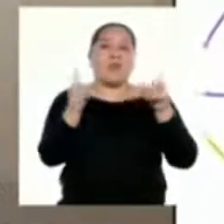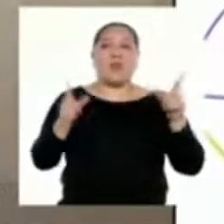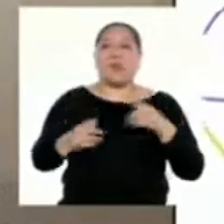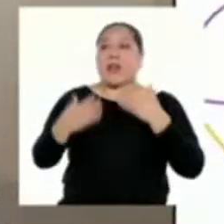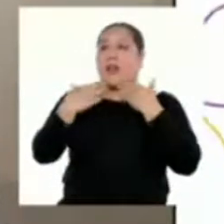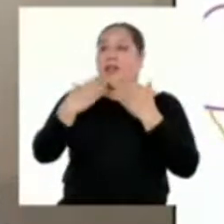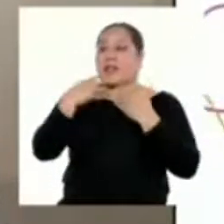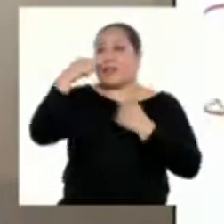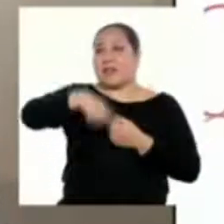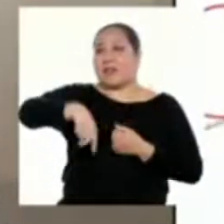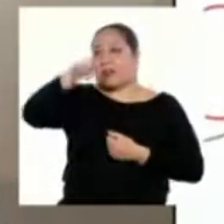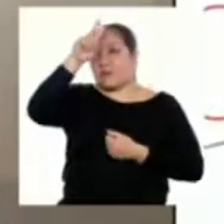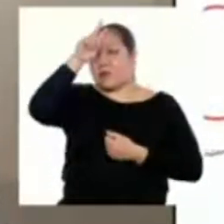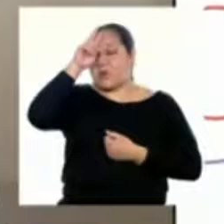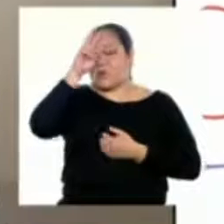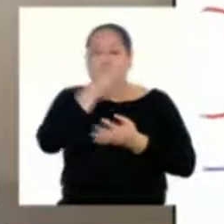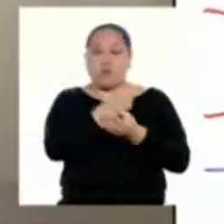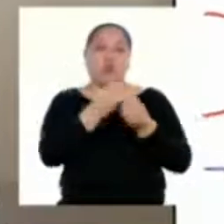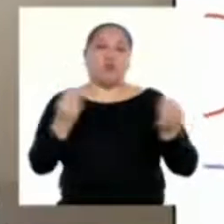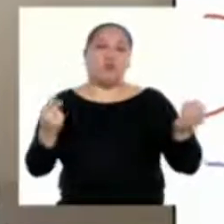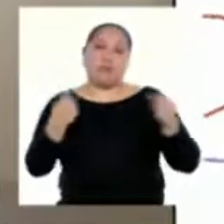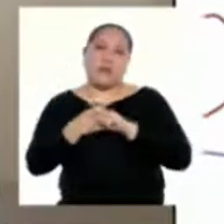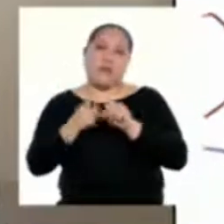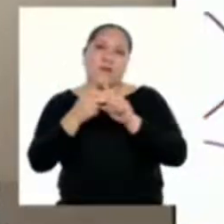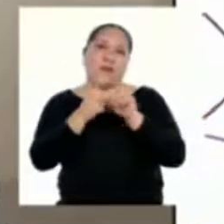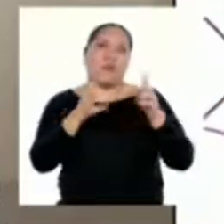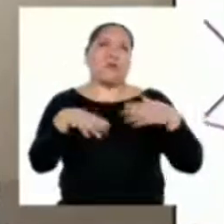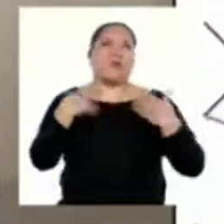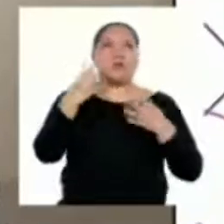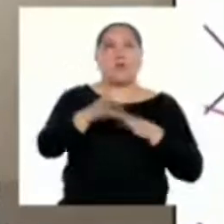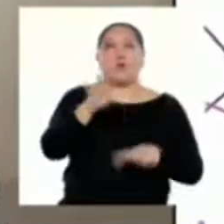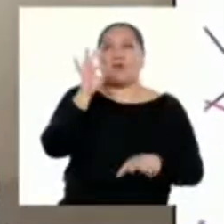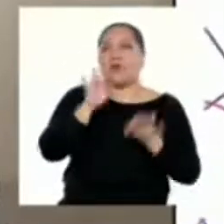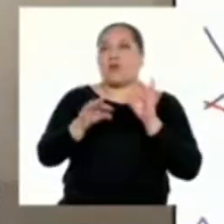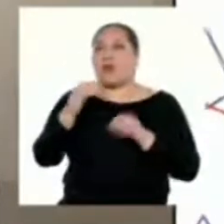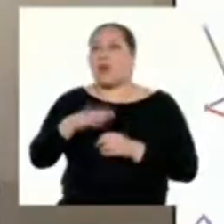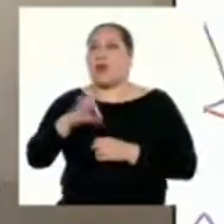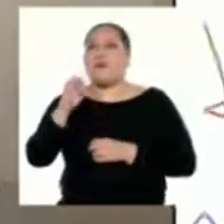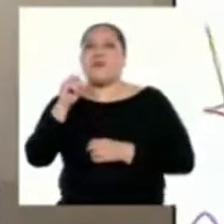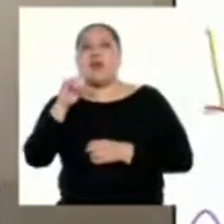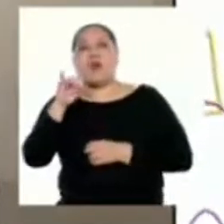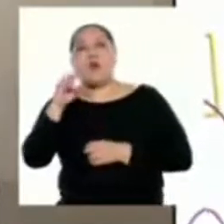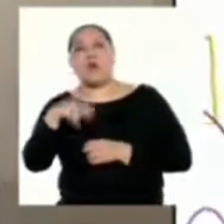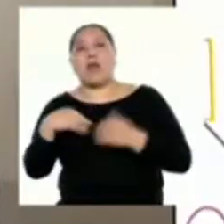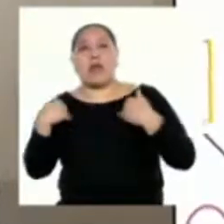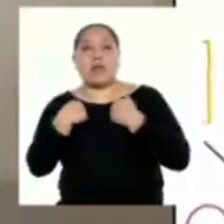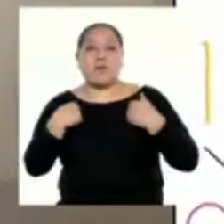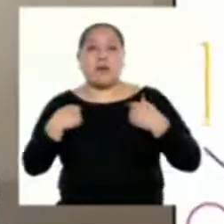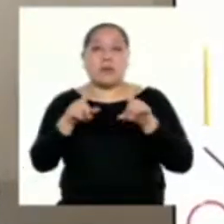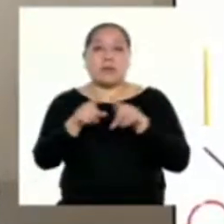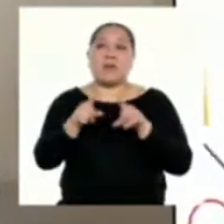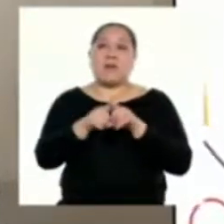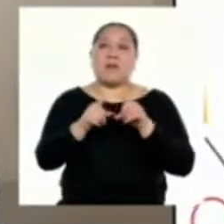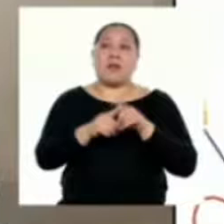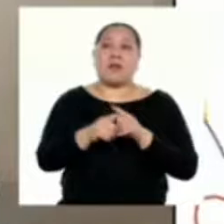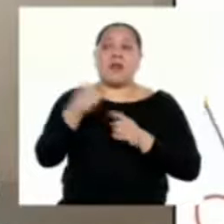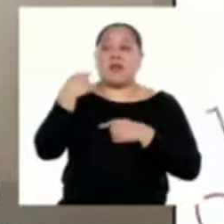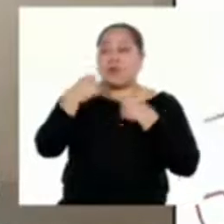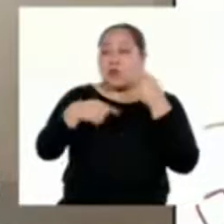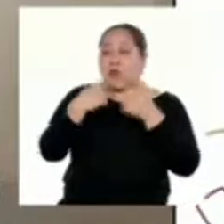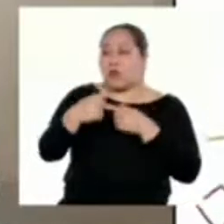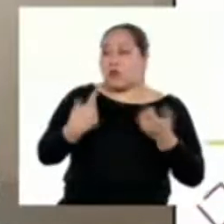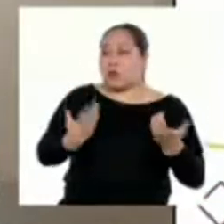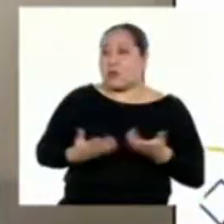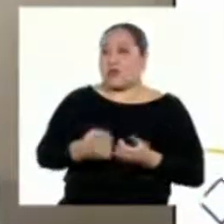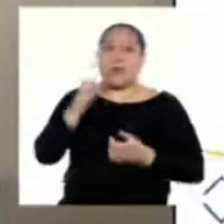el Perú es un país mega diverso. Podemos encontrarlo en la variedad de fauna, animales, incluso aún en nuestro día a día. Por ejemplo,